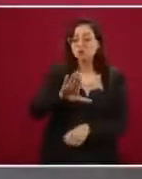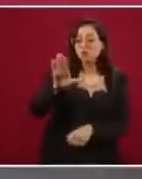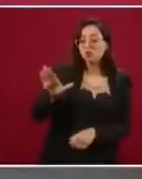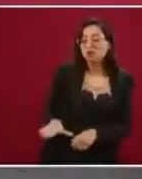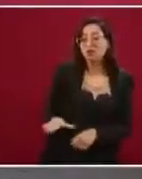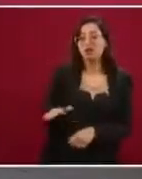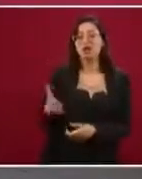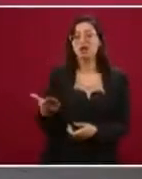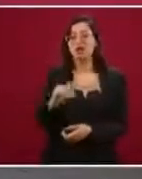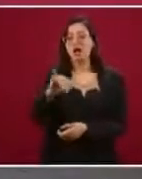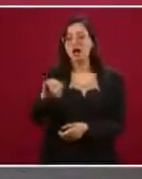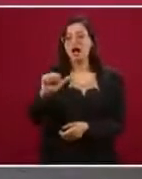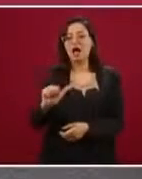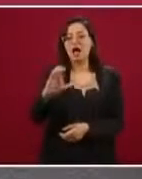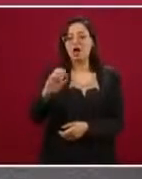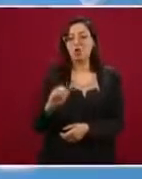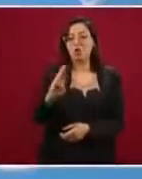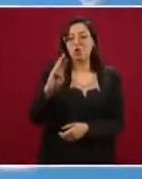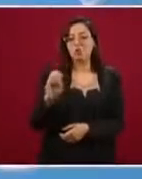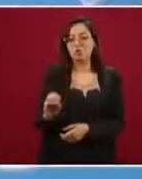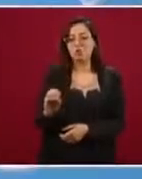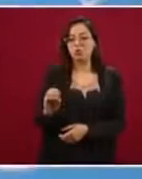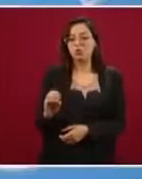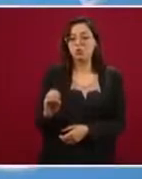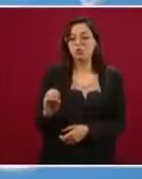Jacobo Zabludovsky en televisión,